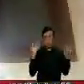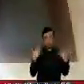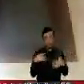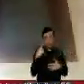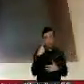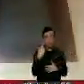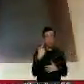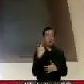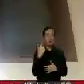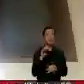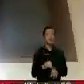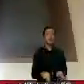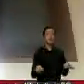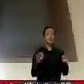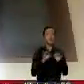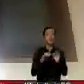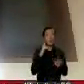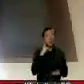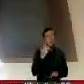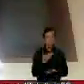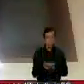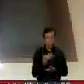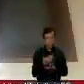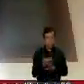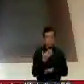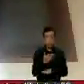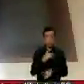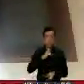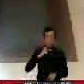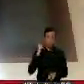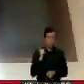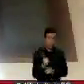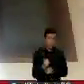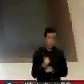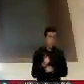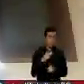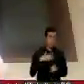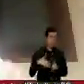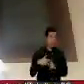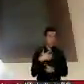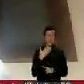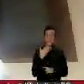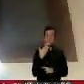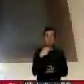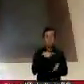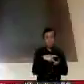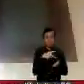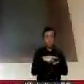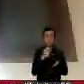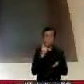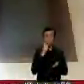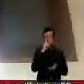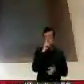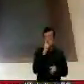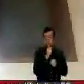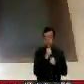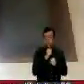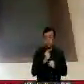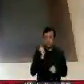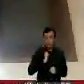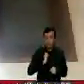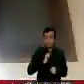ahí importante, incluso se ha planteado la creación de créditos o que se otorguen créditos para pago de nómina. Esto con el objetivo